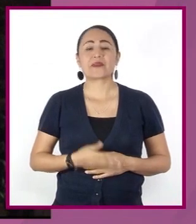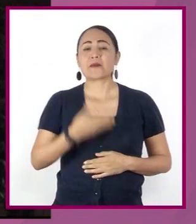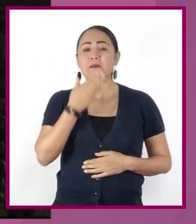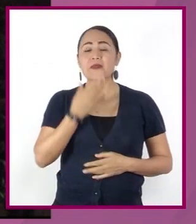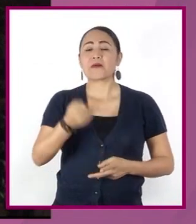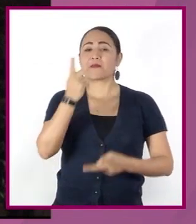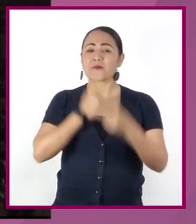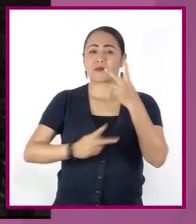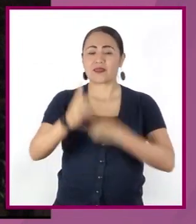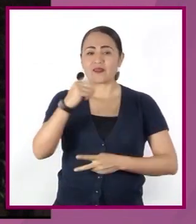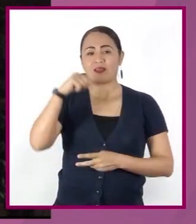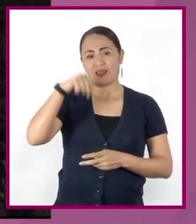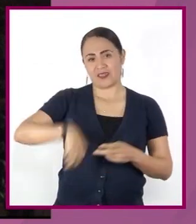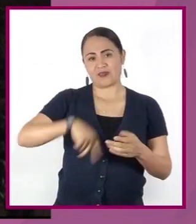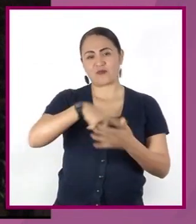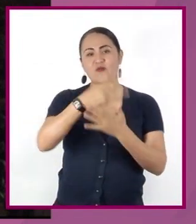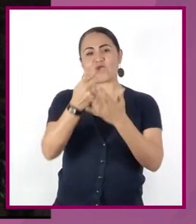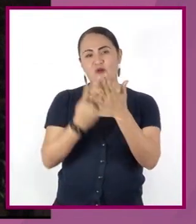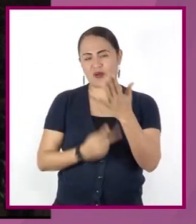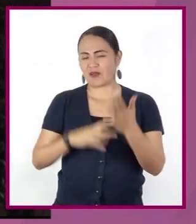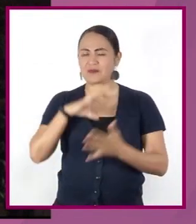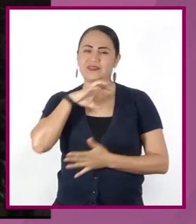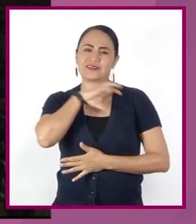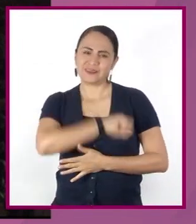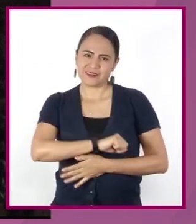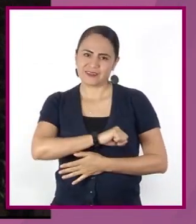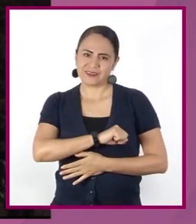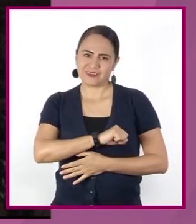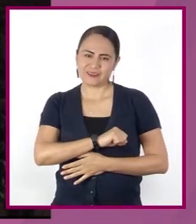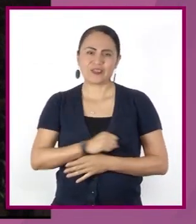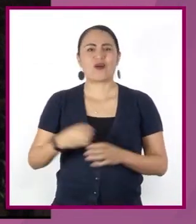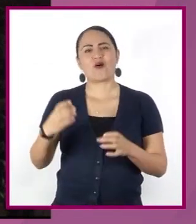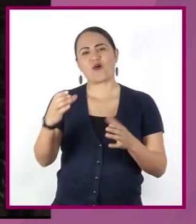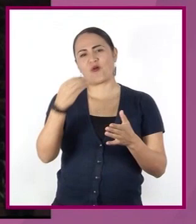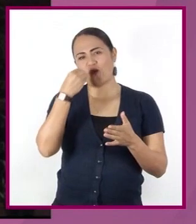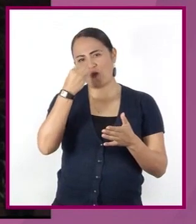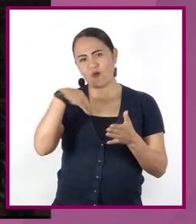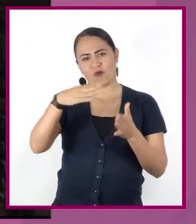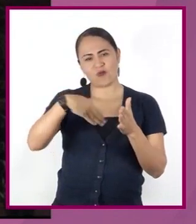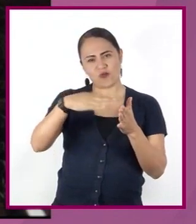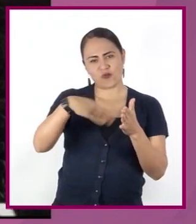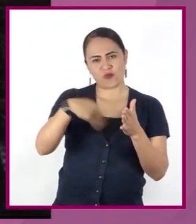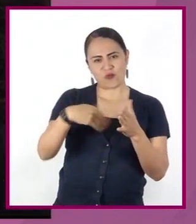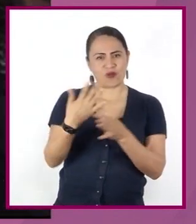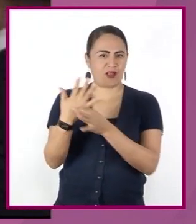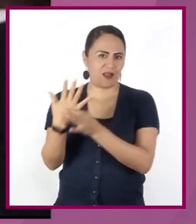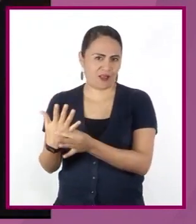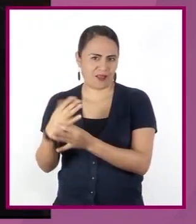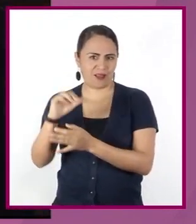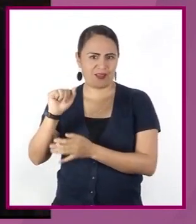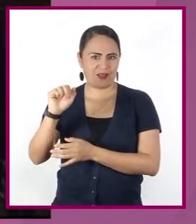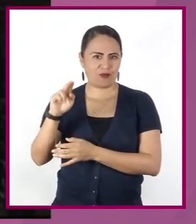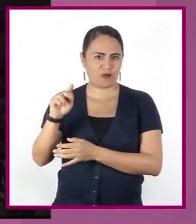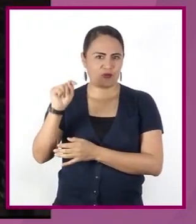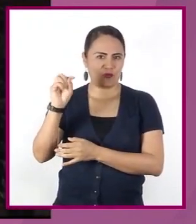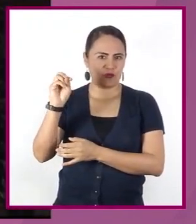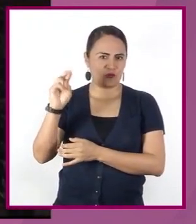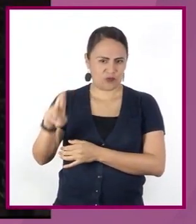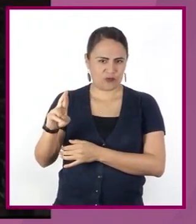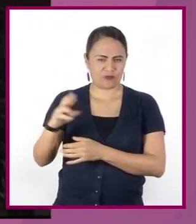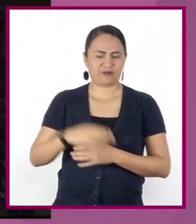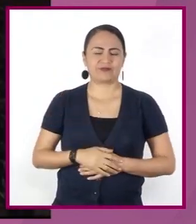Bienvenidos a una emisión más de su programa favorito, Cocina de Autor. El día de hoy en nuestra sección El Café de las